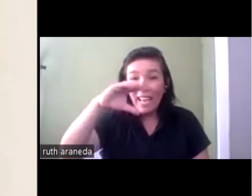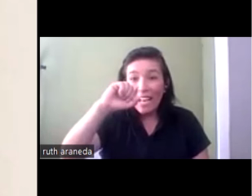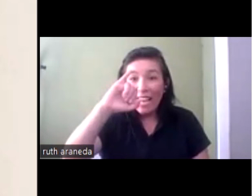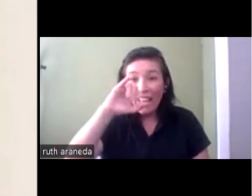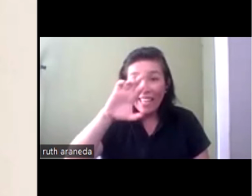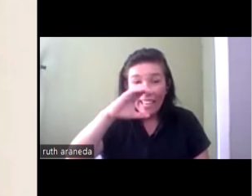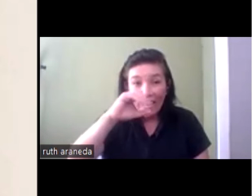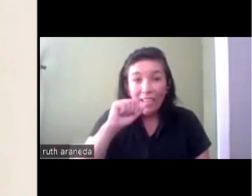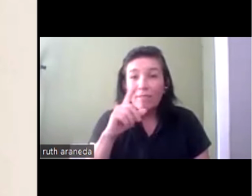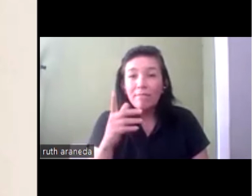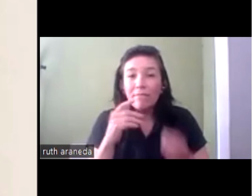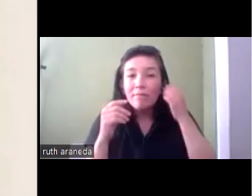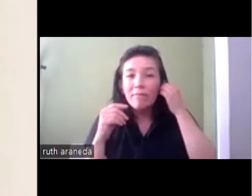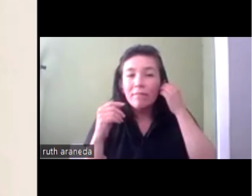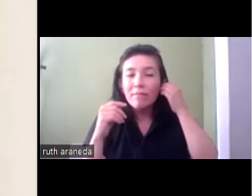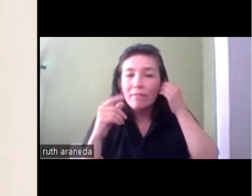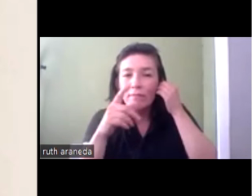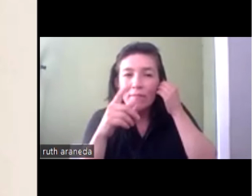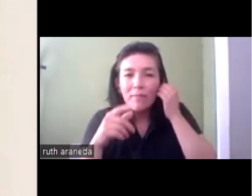su policromía,